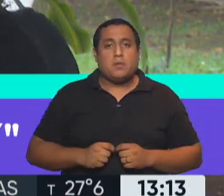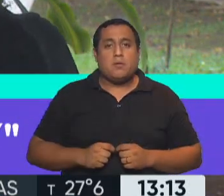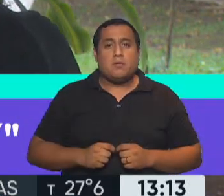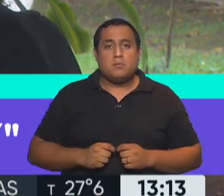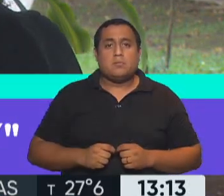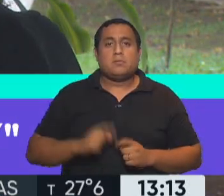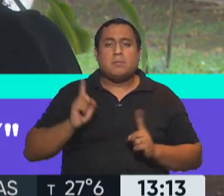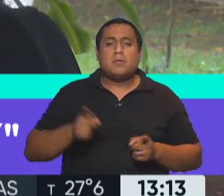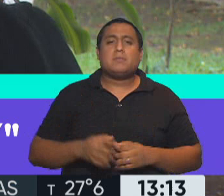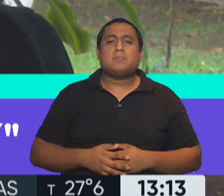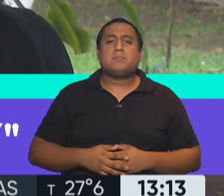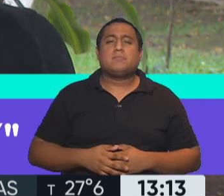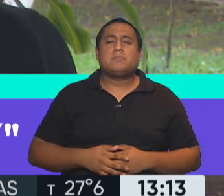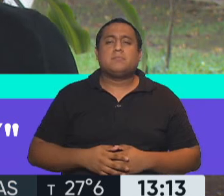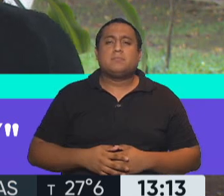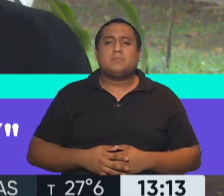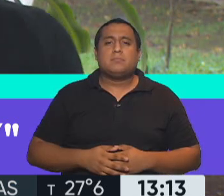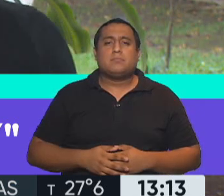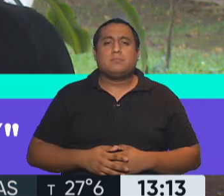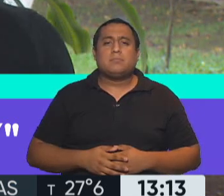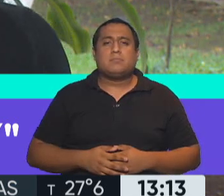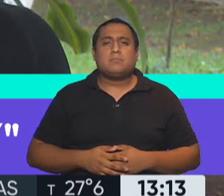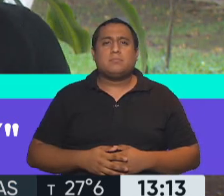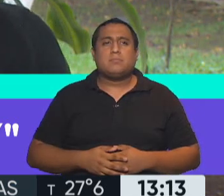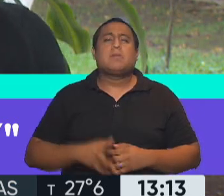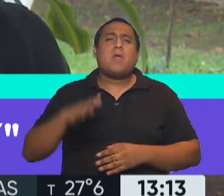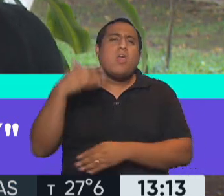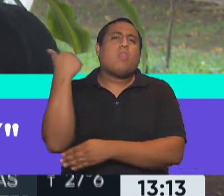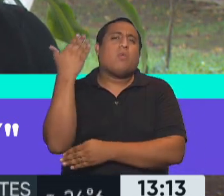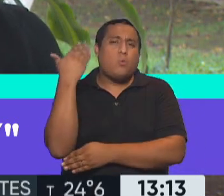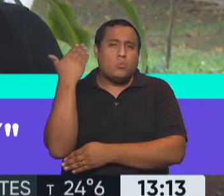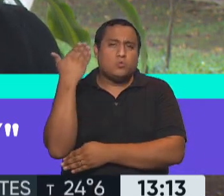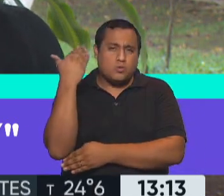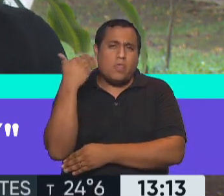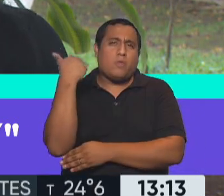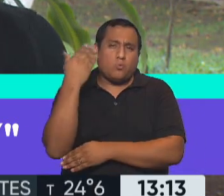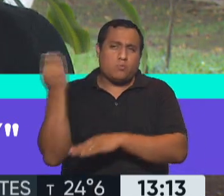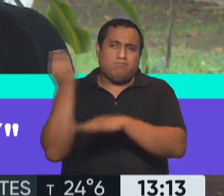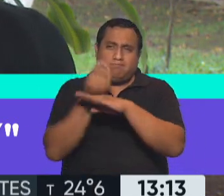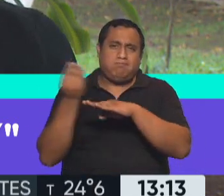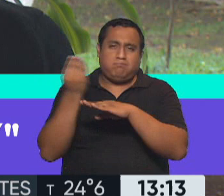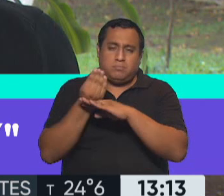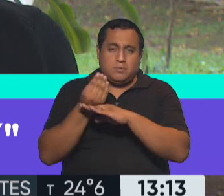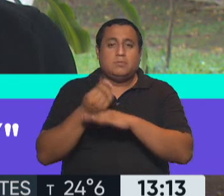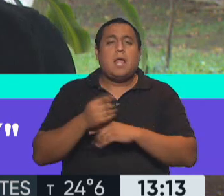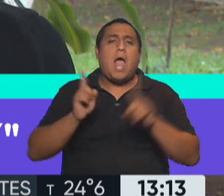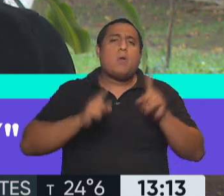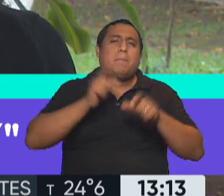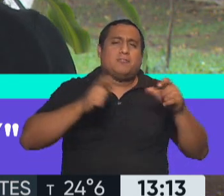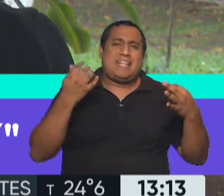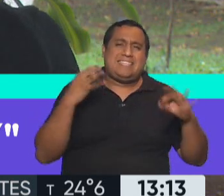ofrendas florales. Y vamos a tener discursos tanto de los